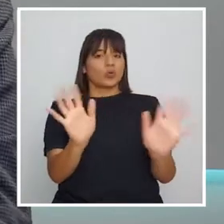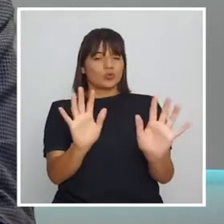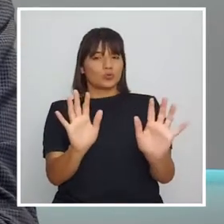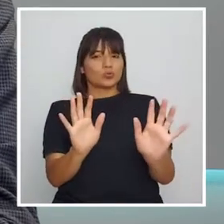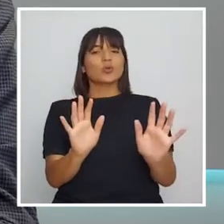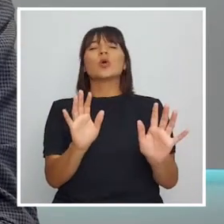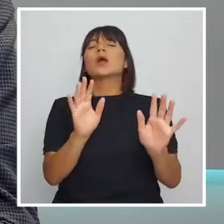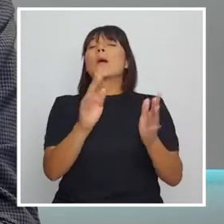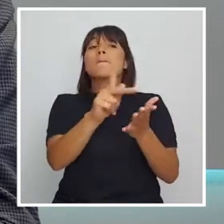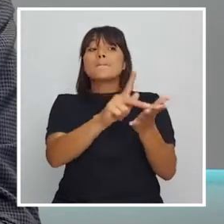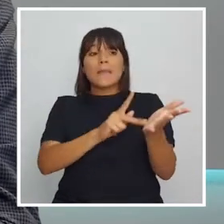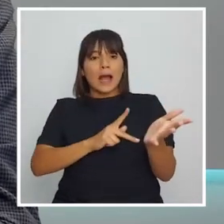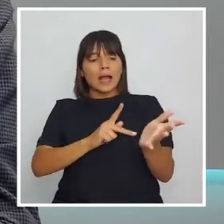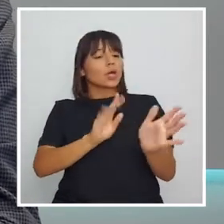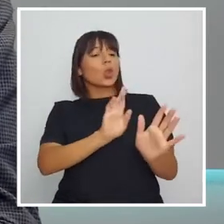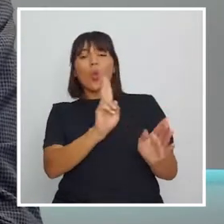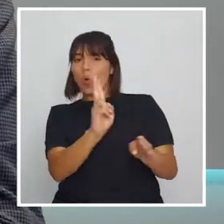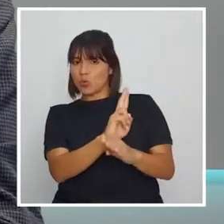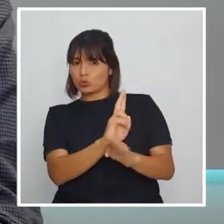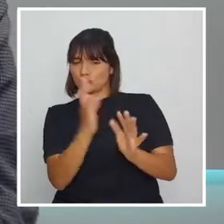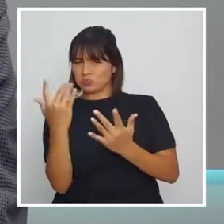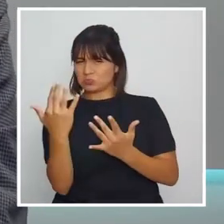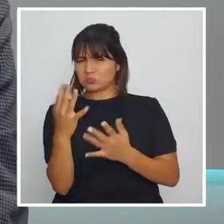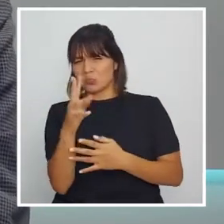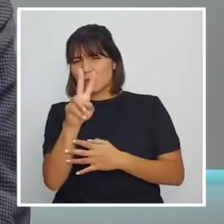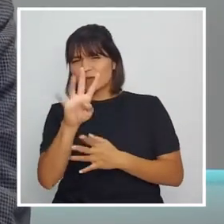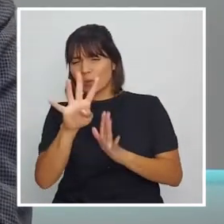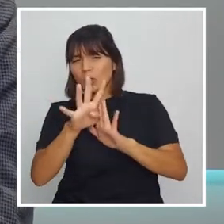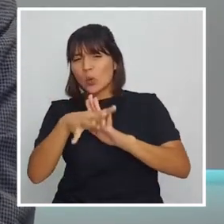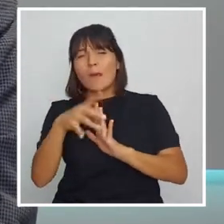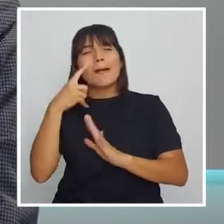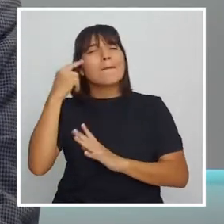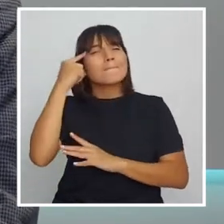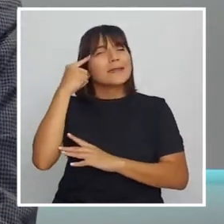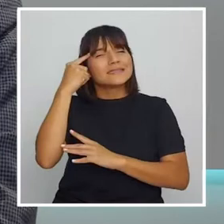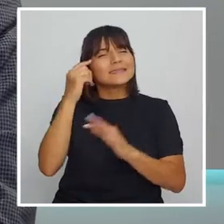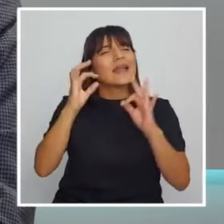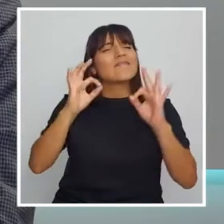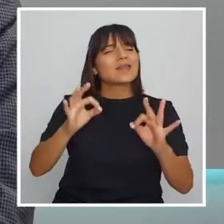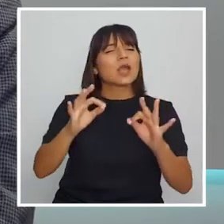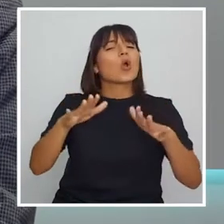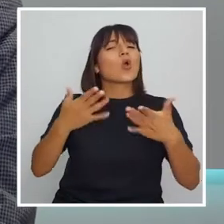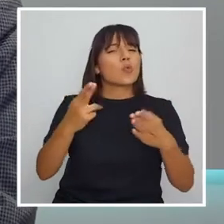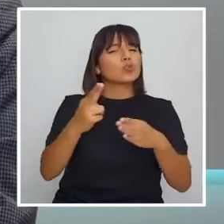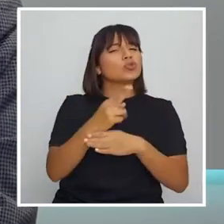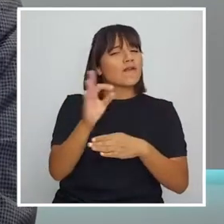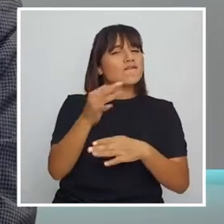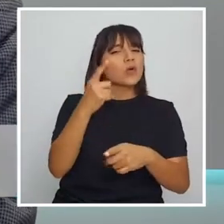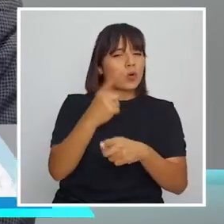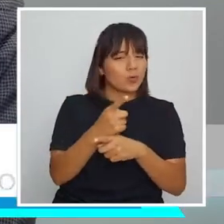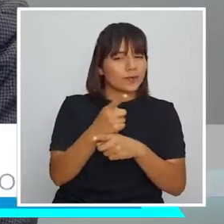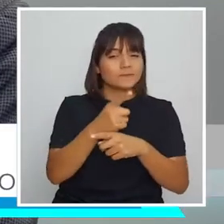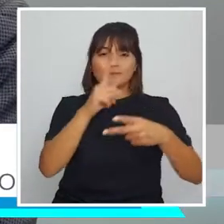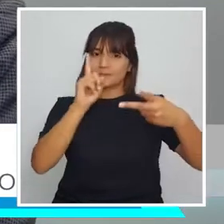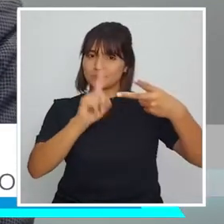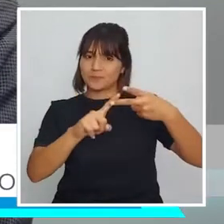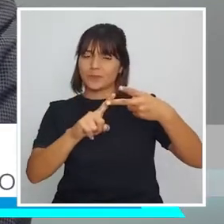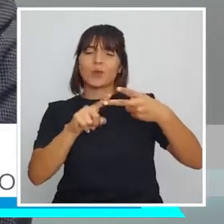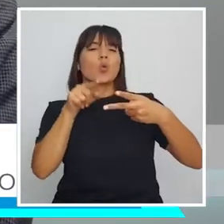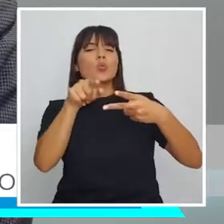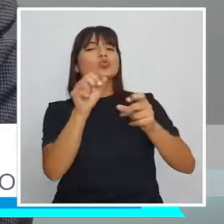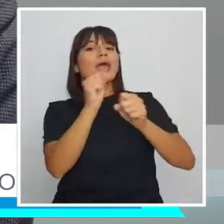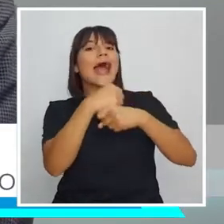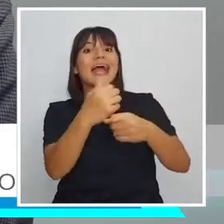las siguientes 24 horas de que recibió la plata. Elemental. Segundo, haga una lista de todo. Ojalá haga la